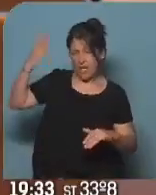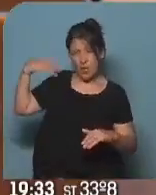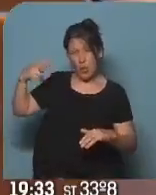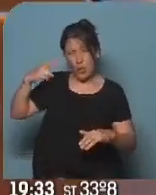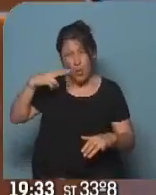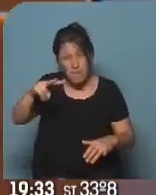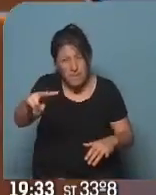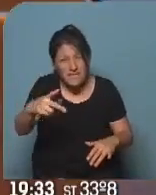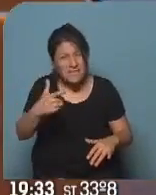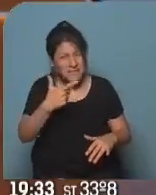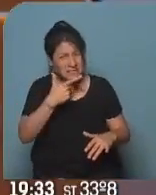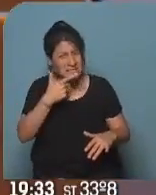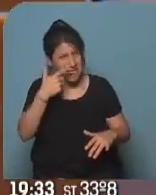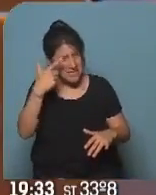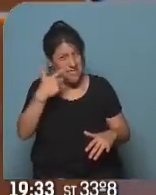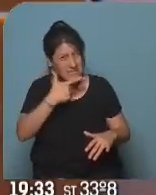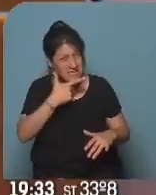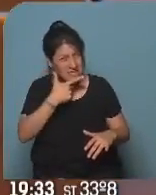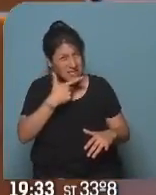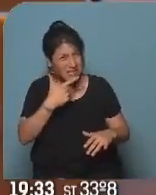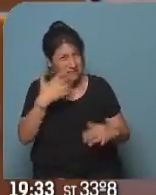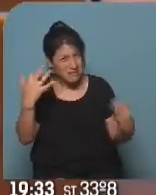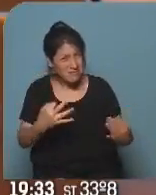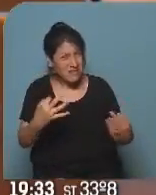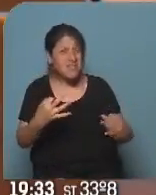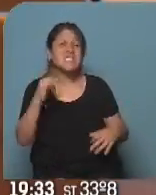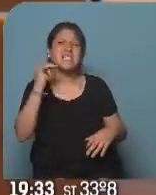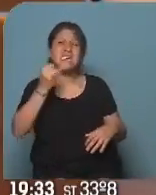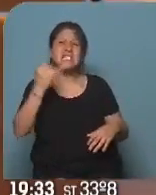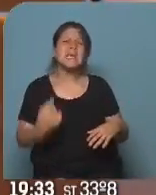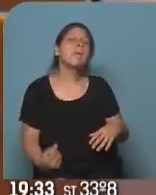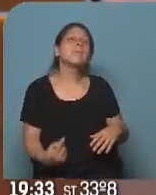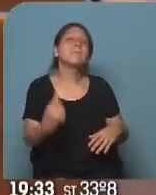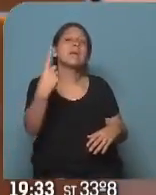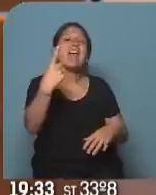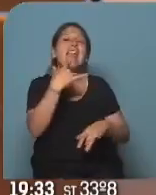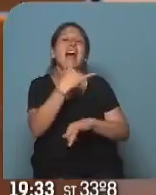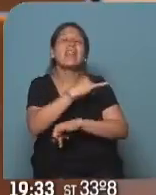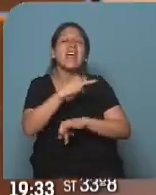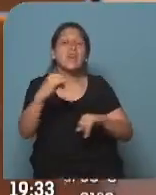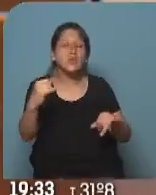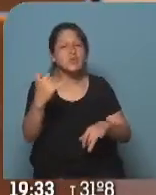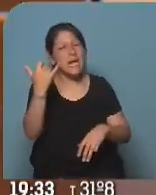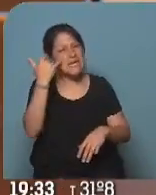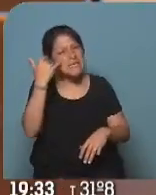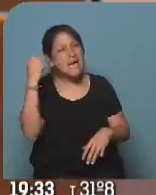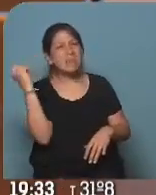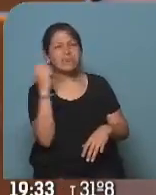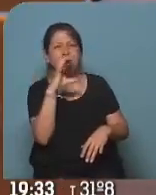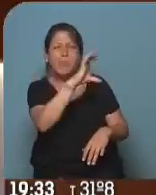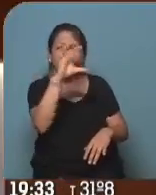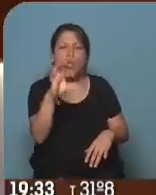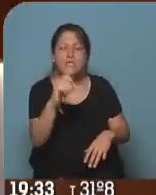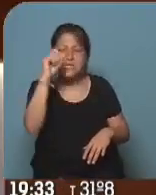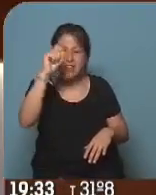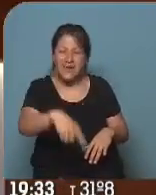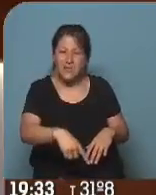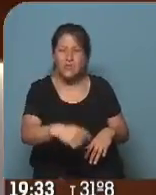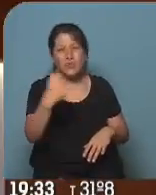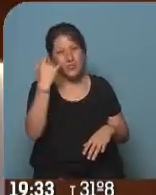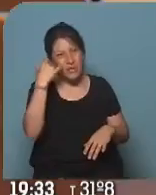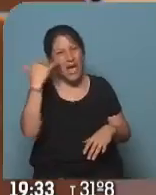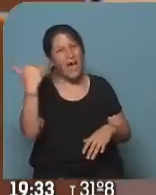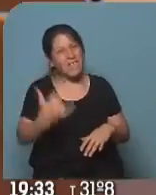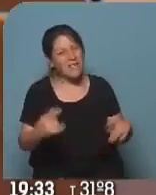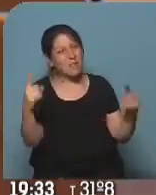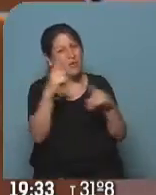2007, la primera de Carrió fue en 2008, sí, evidentemente la primera denuncia por situaciones que se vivían ya en el Calafate y en Santa Cruz. Hay muchas